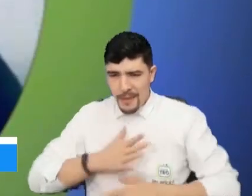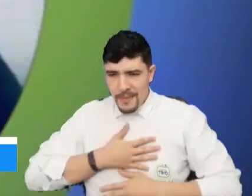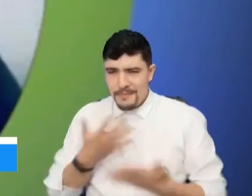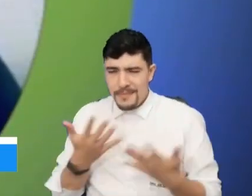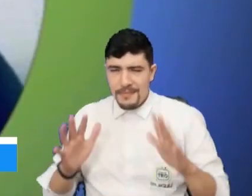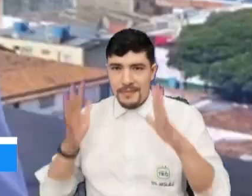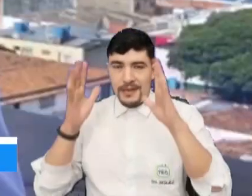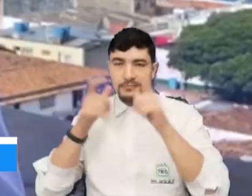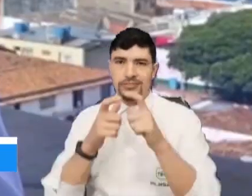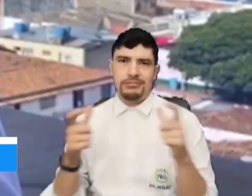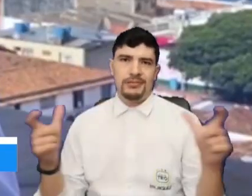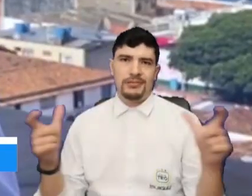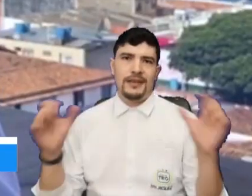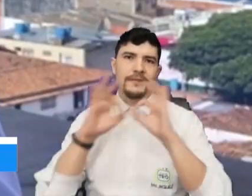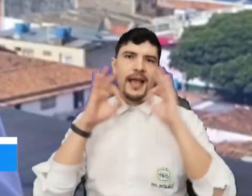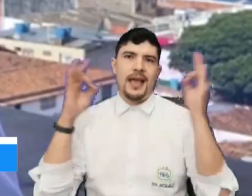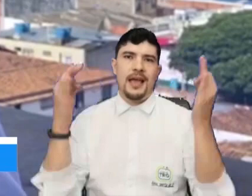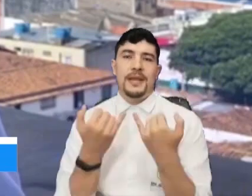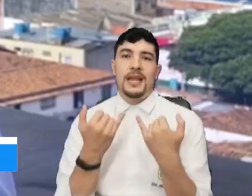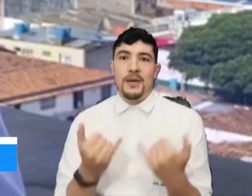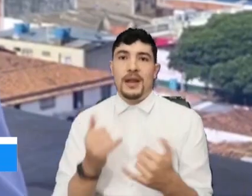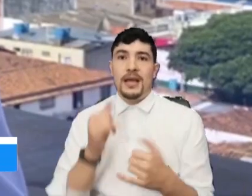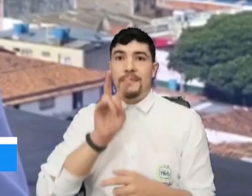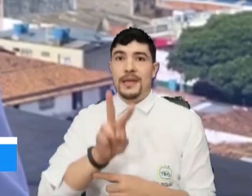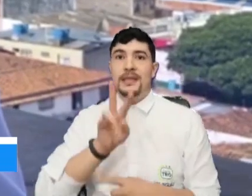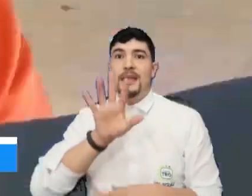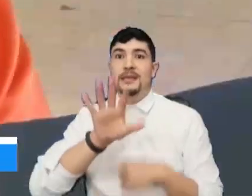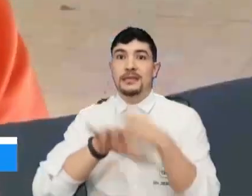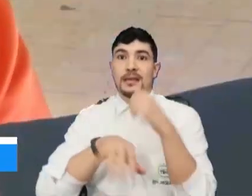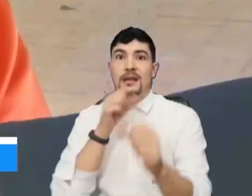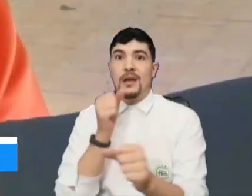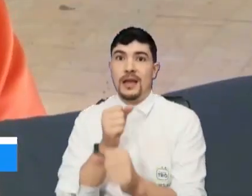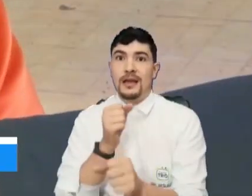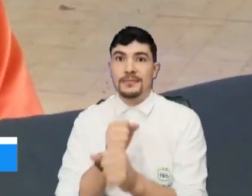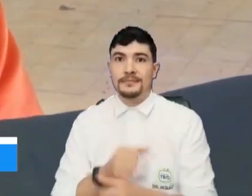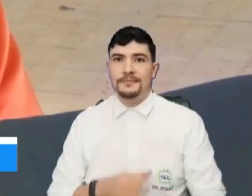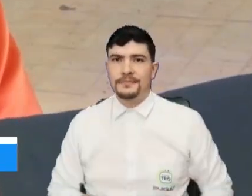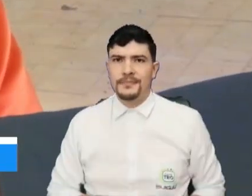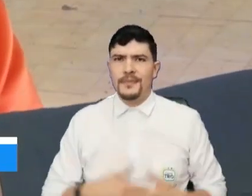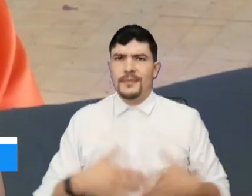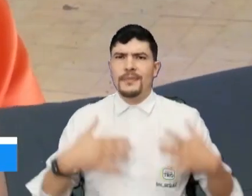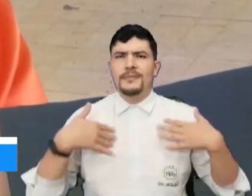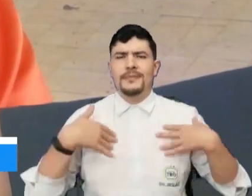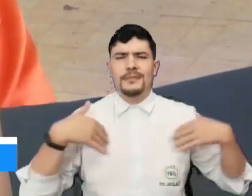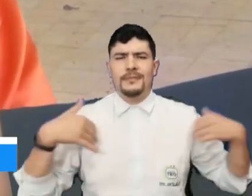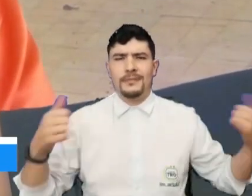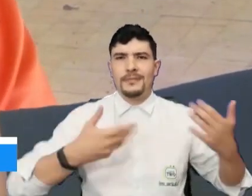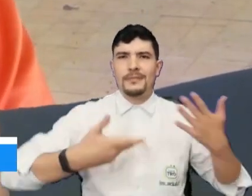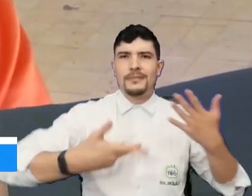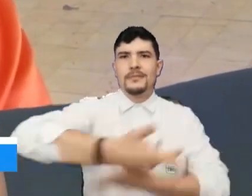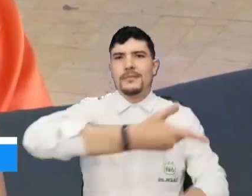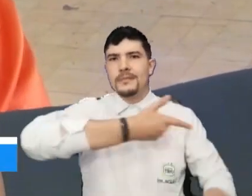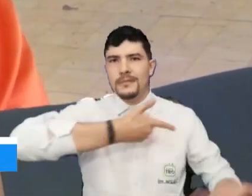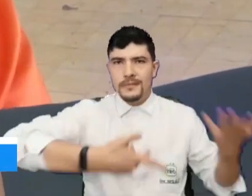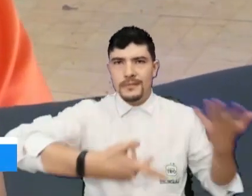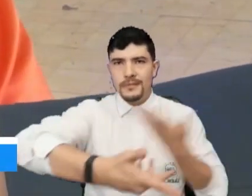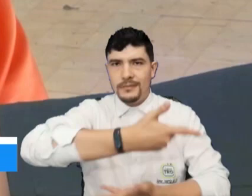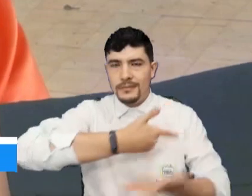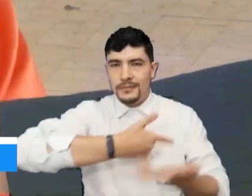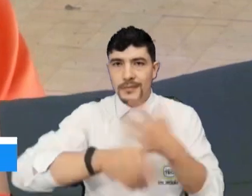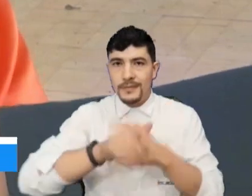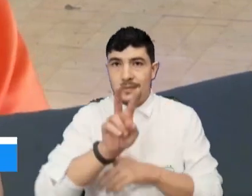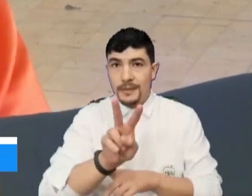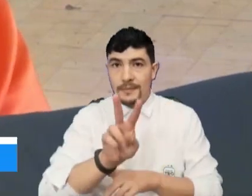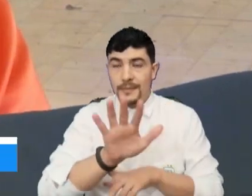se ha ido formando en estos 25 años. Felices de compartir con la audiencia estos 25 años y qué mejor forma